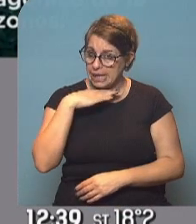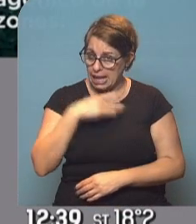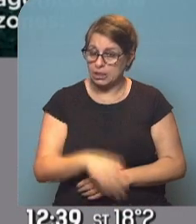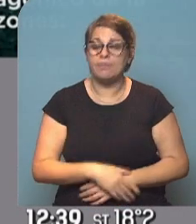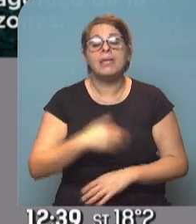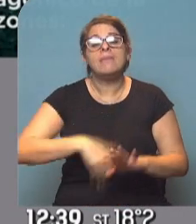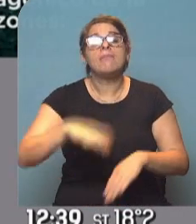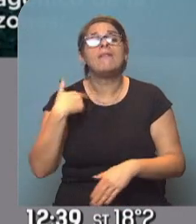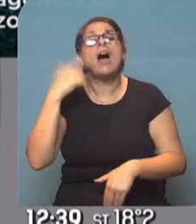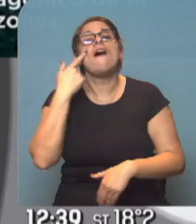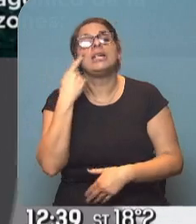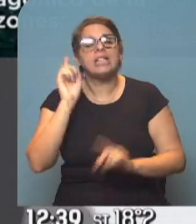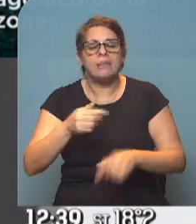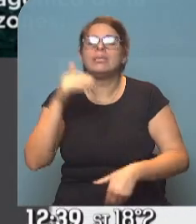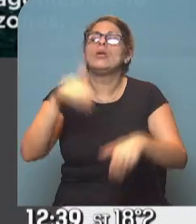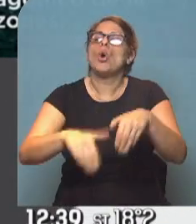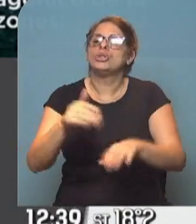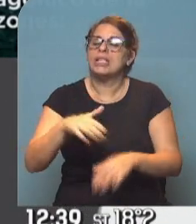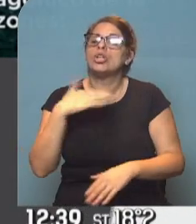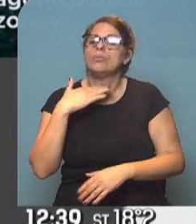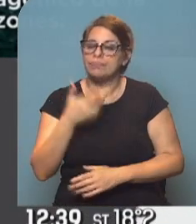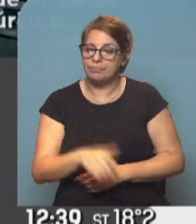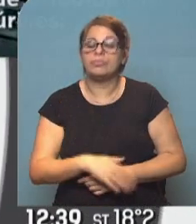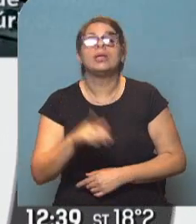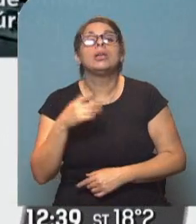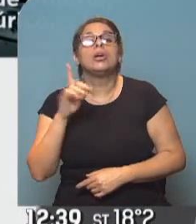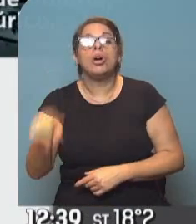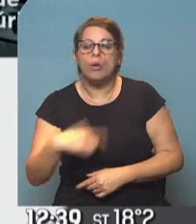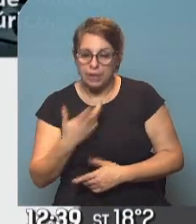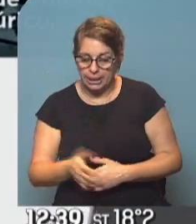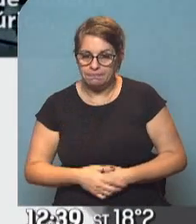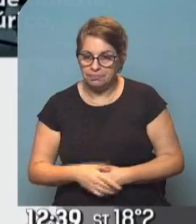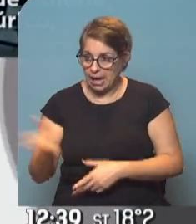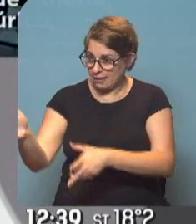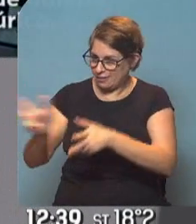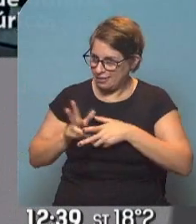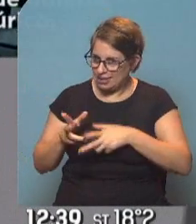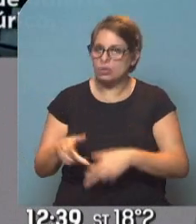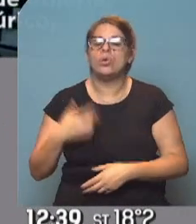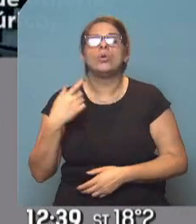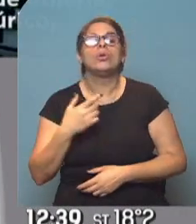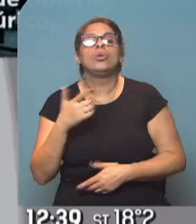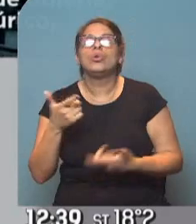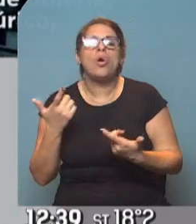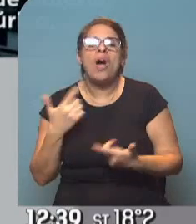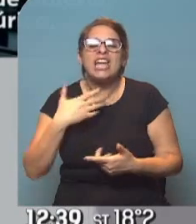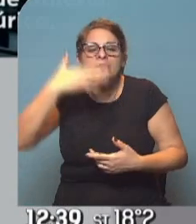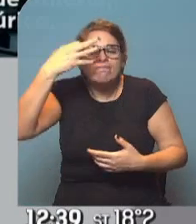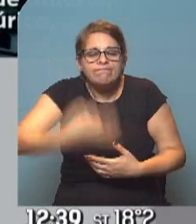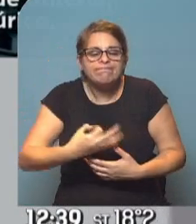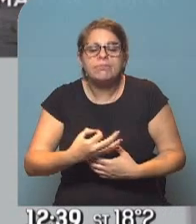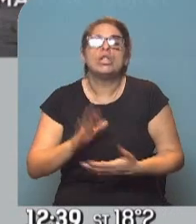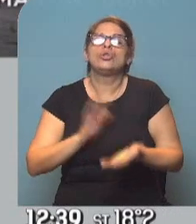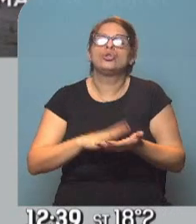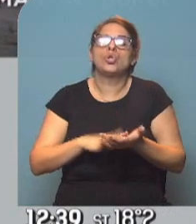se va a ver en las elecciones, que son algunos rasgos propios del proceso político. Por un lado, lo que mencionabas vos, Cindy, al comienzo, no hay una certeza en cuanto